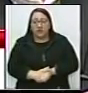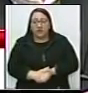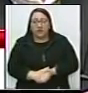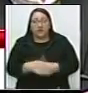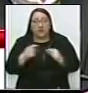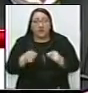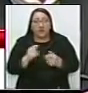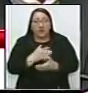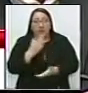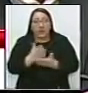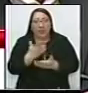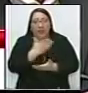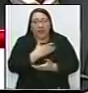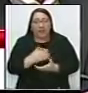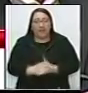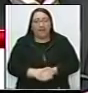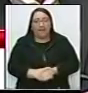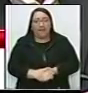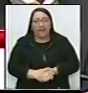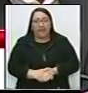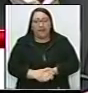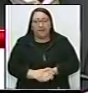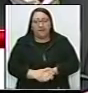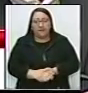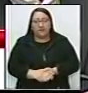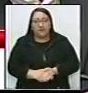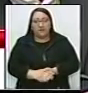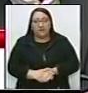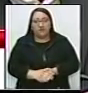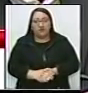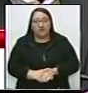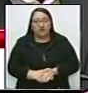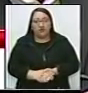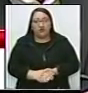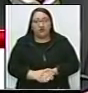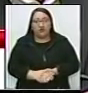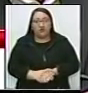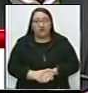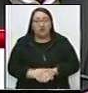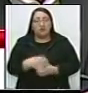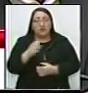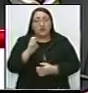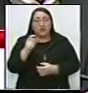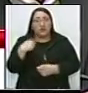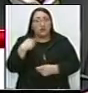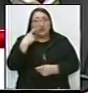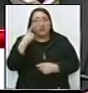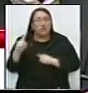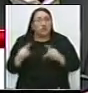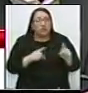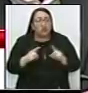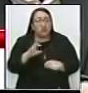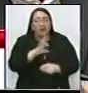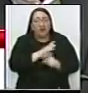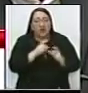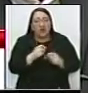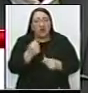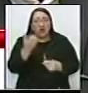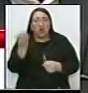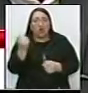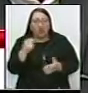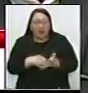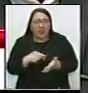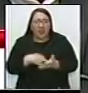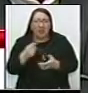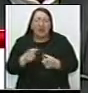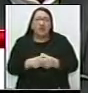Eso es el problema, presidente. Un Estado que no tiene la capacidad para supervisar y fiscalizar y cobrar las deudas